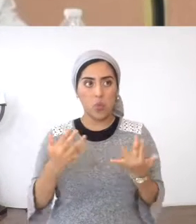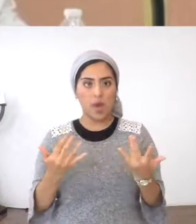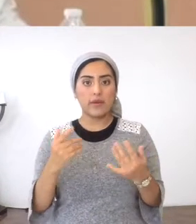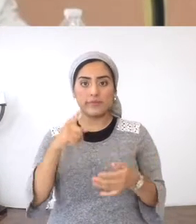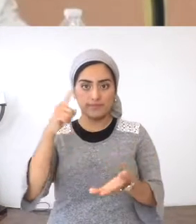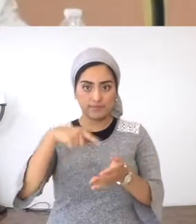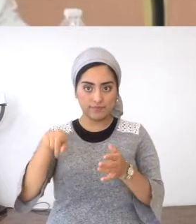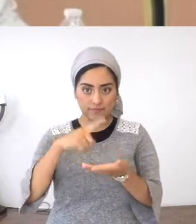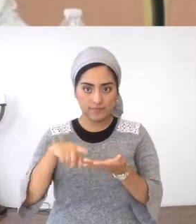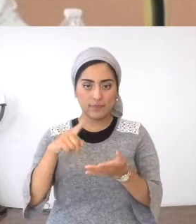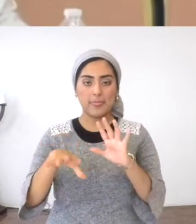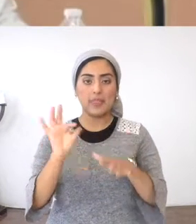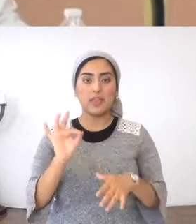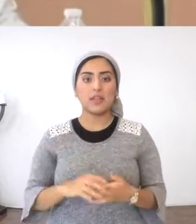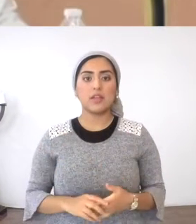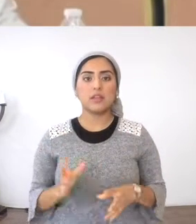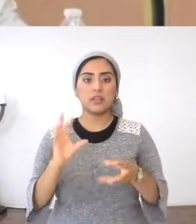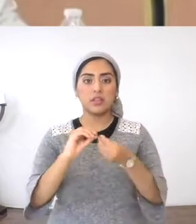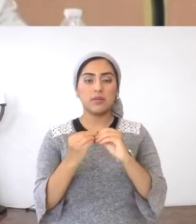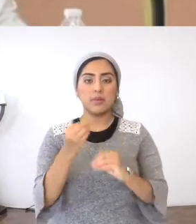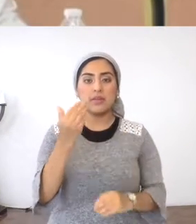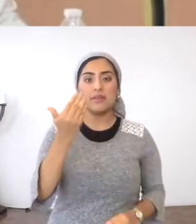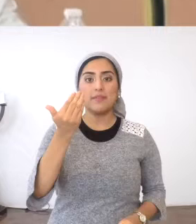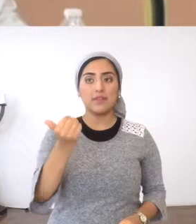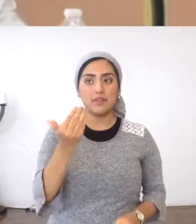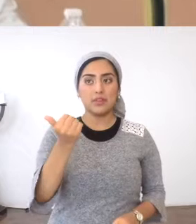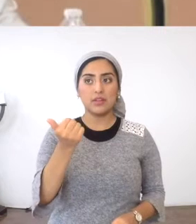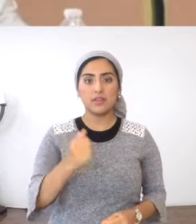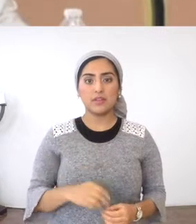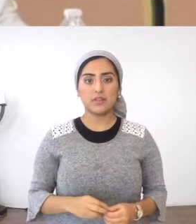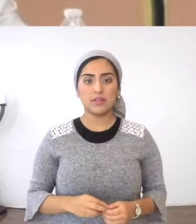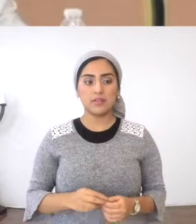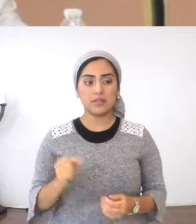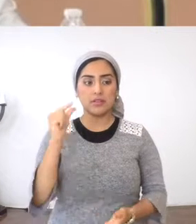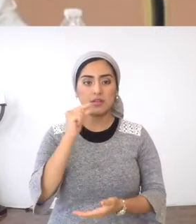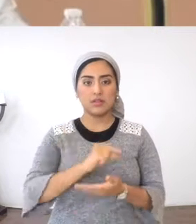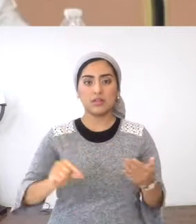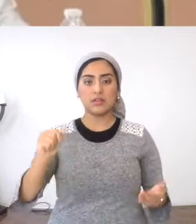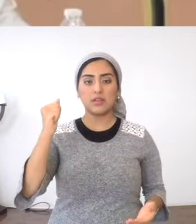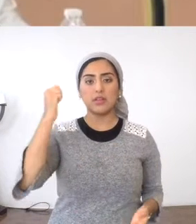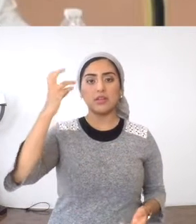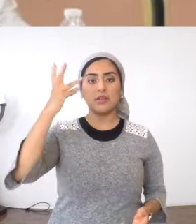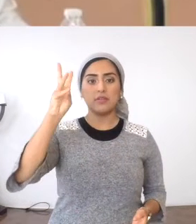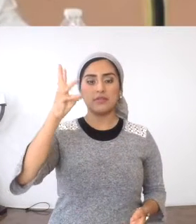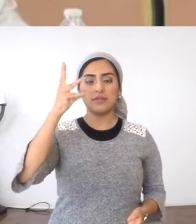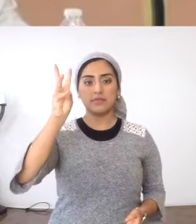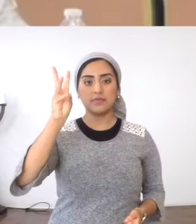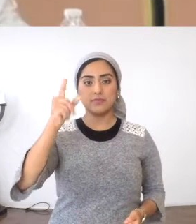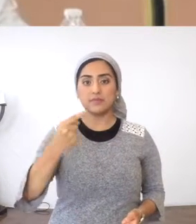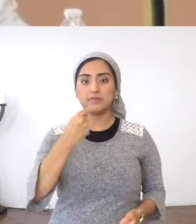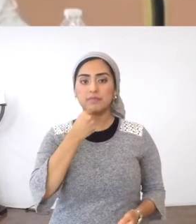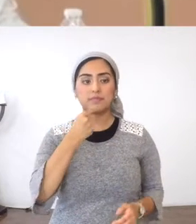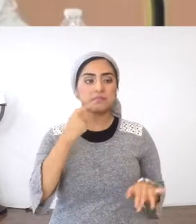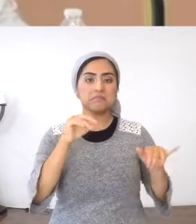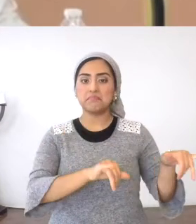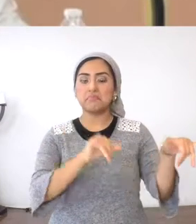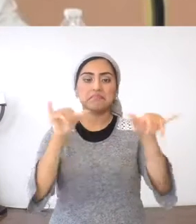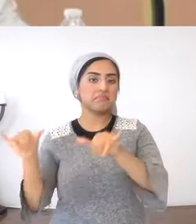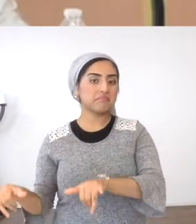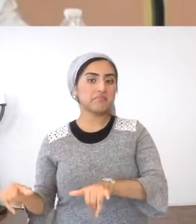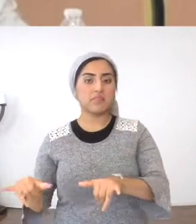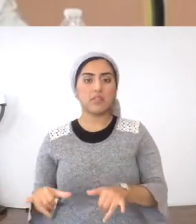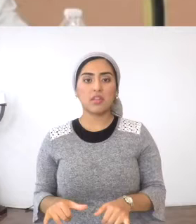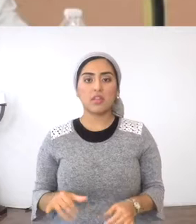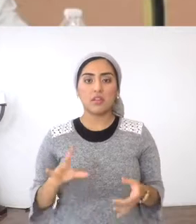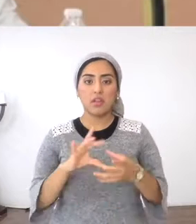Vamos a esperar Que busquen todos En Números 15 Verso 16 Dice lo